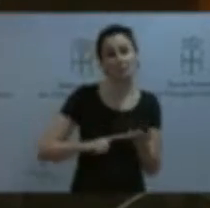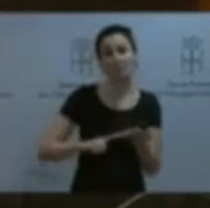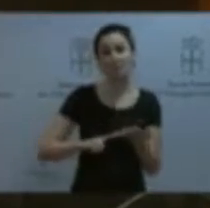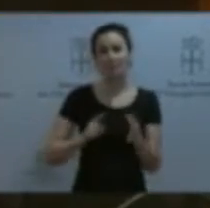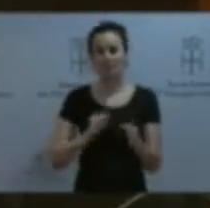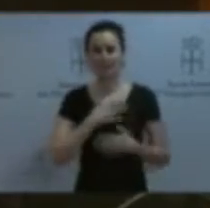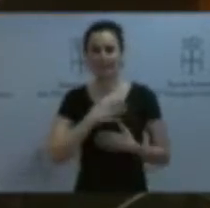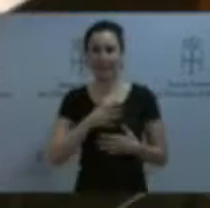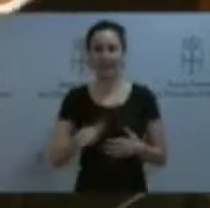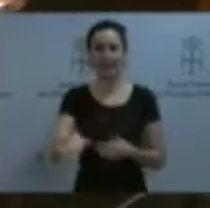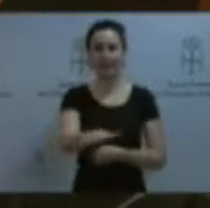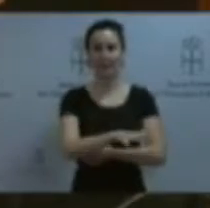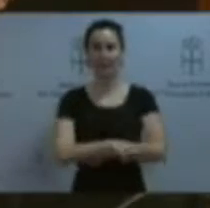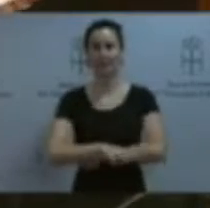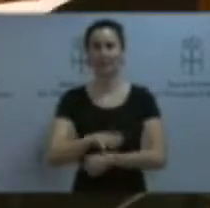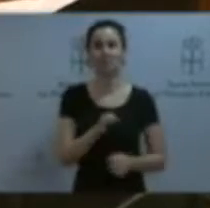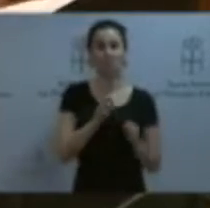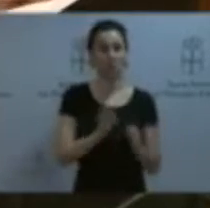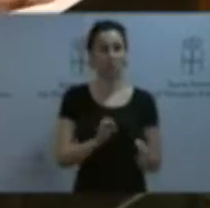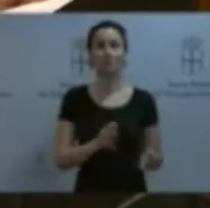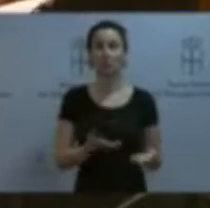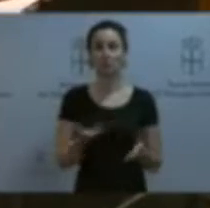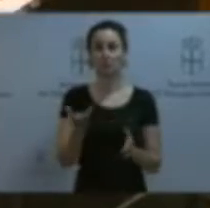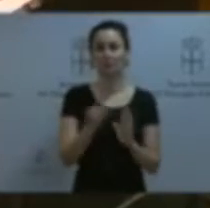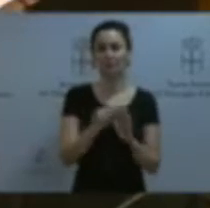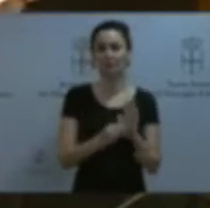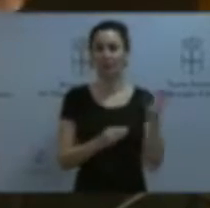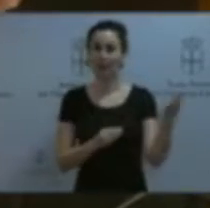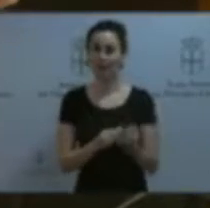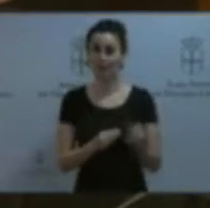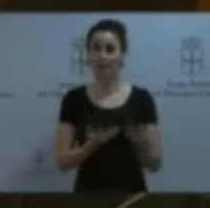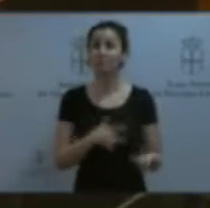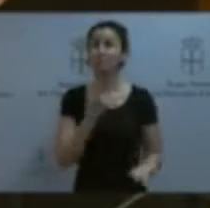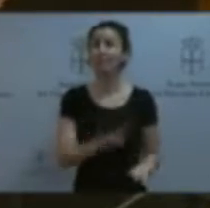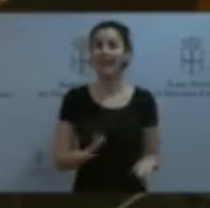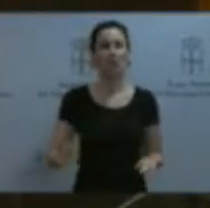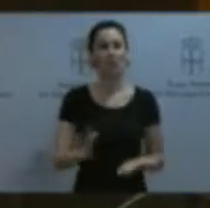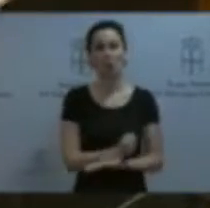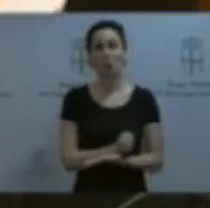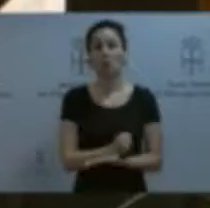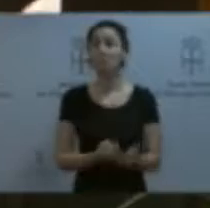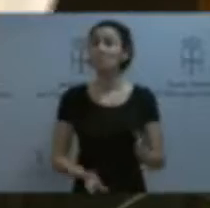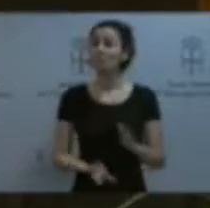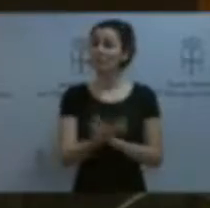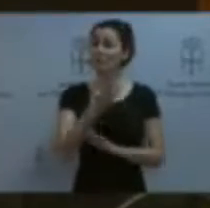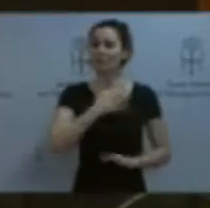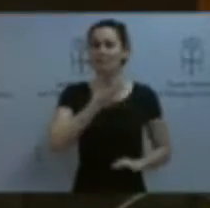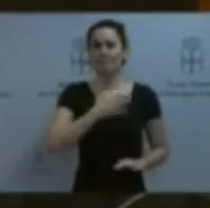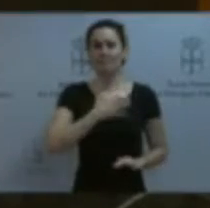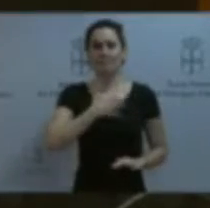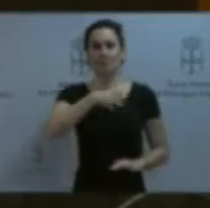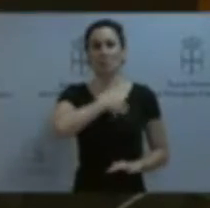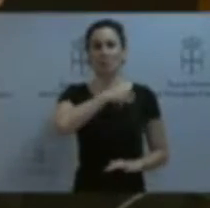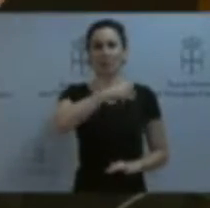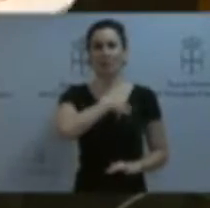los aparcamientos, par de infraestructuras que tenían que incluir. Todo se perdona, termina generando una apropiación indebida de este dinero,